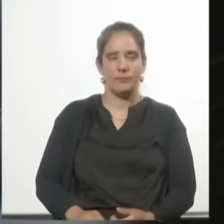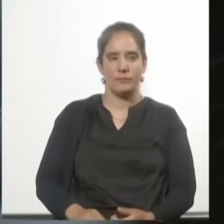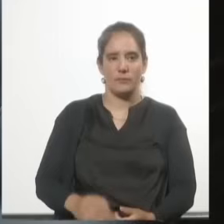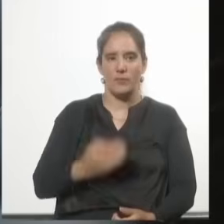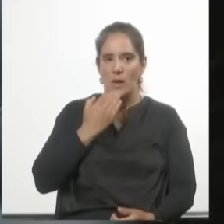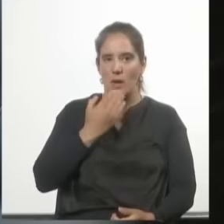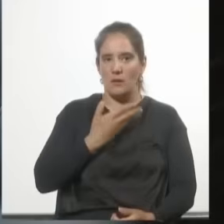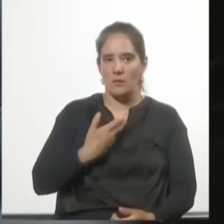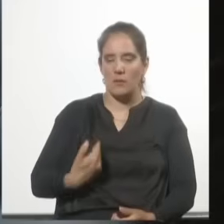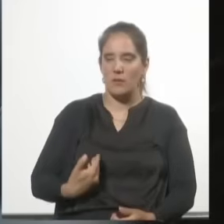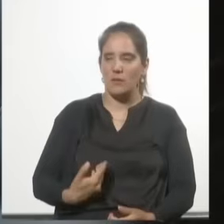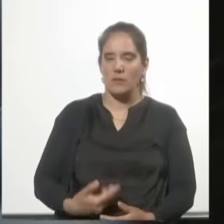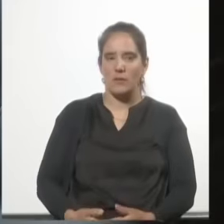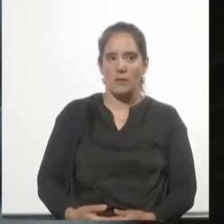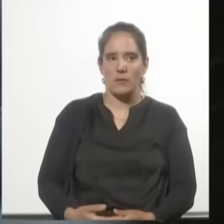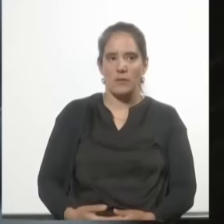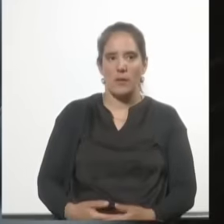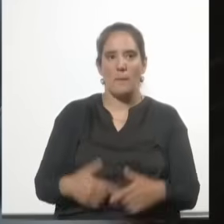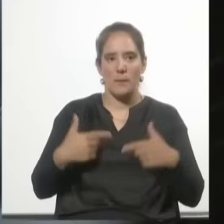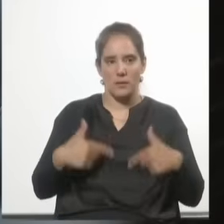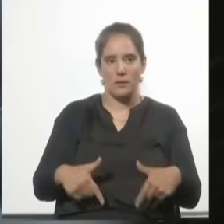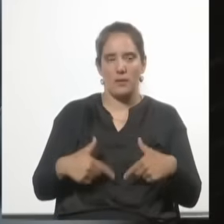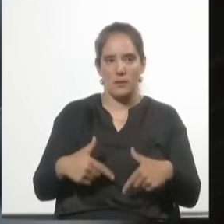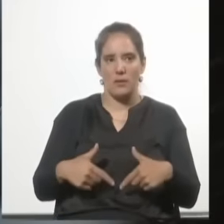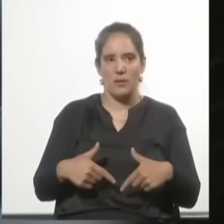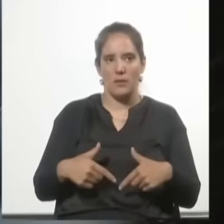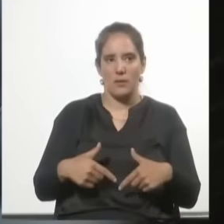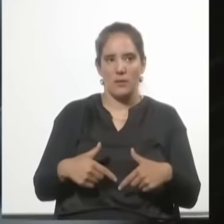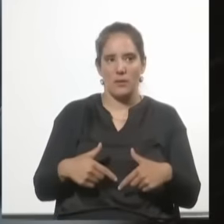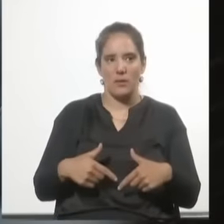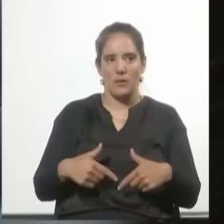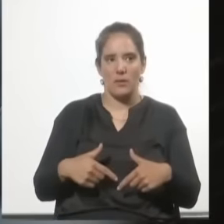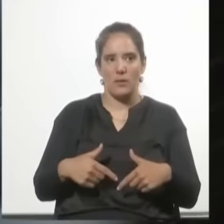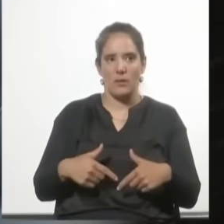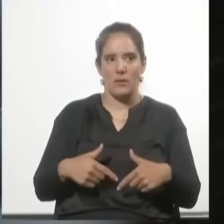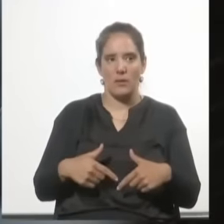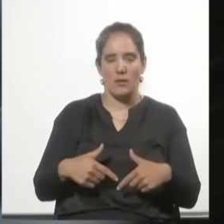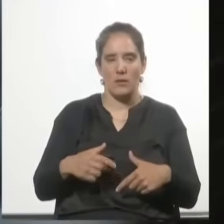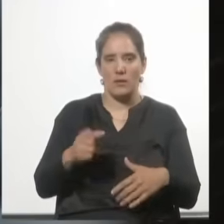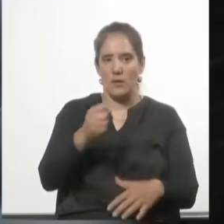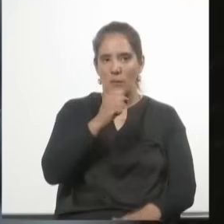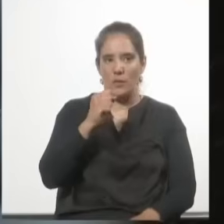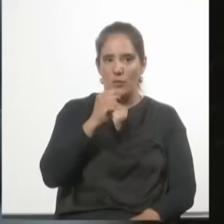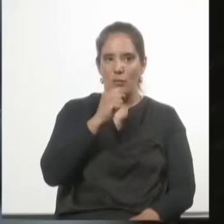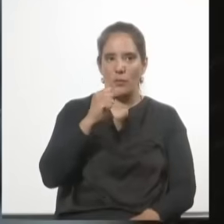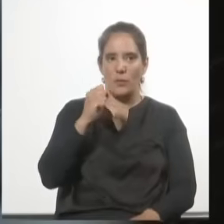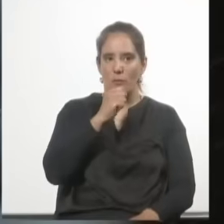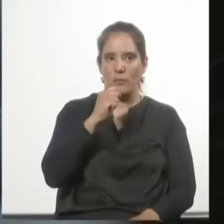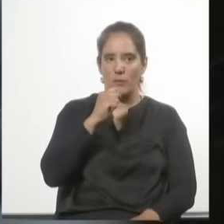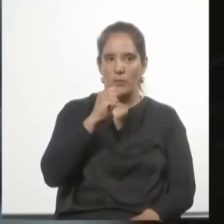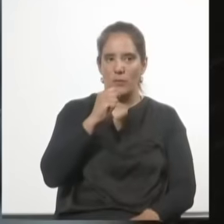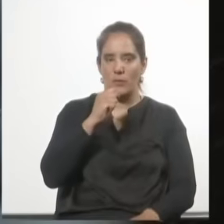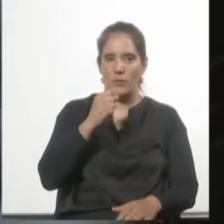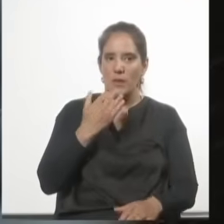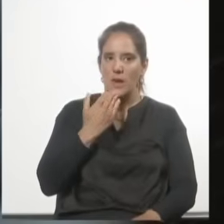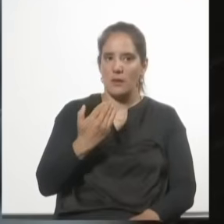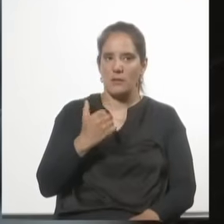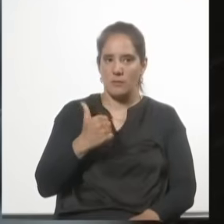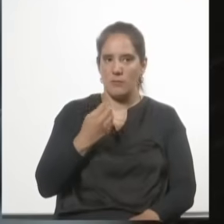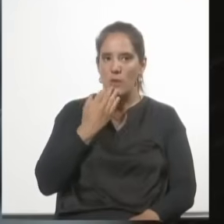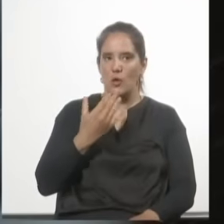Gracias a ambas. Ministra, frontal hacia usted. ¿Así? Ahí está, gracias.